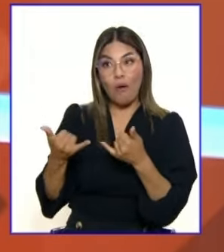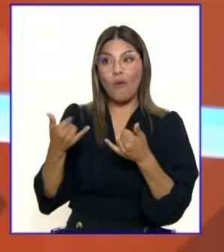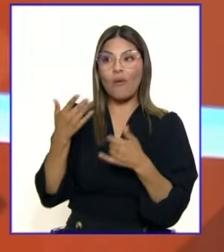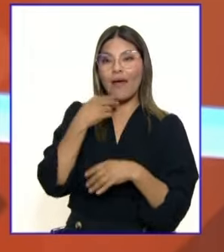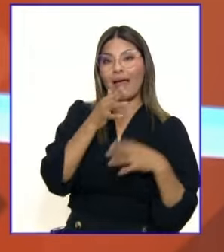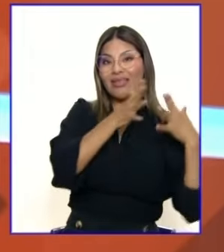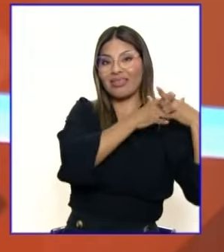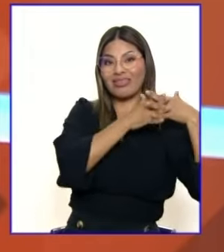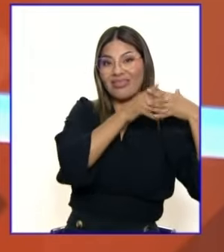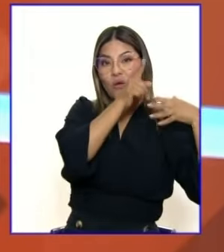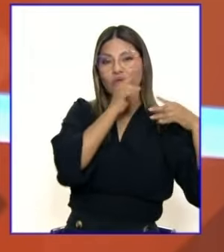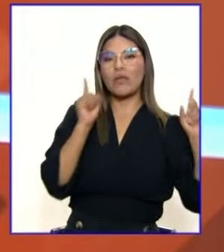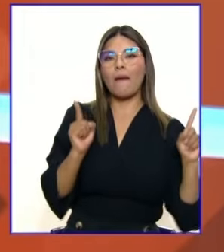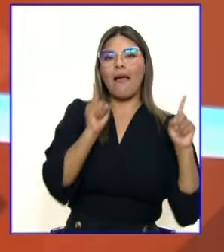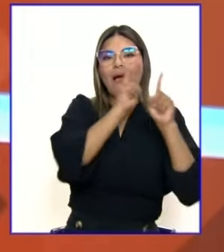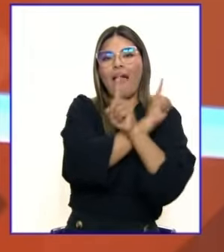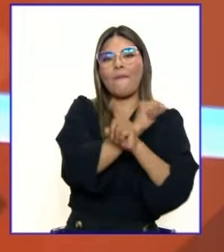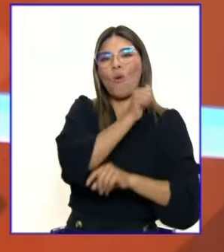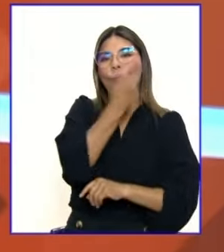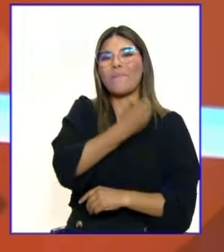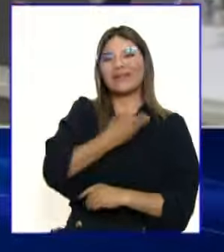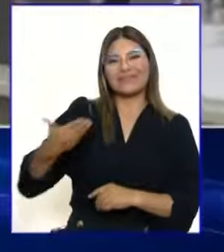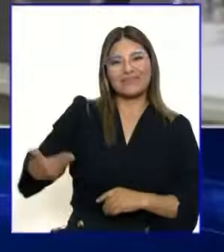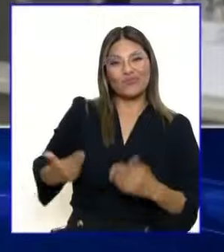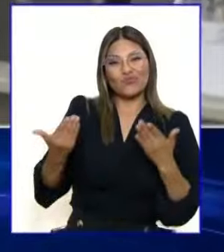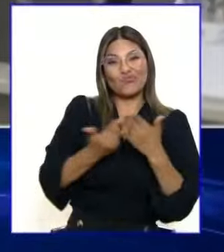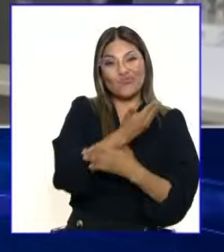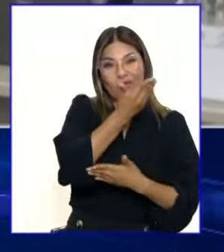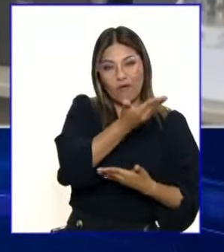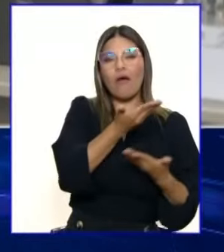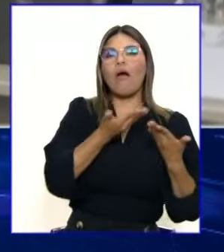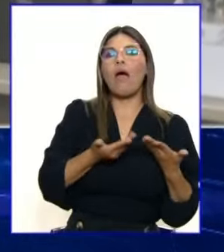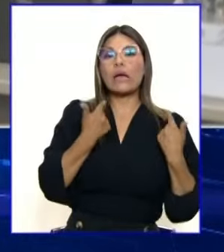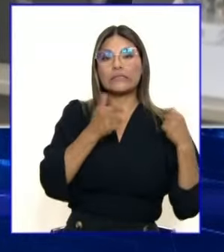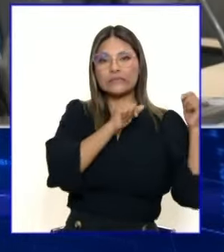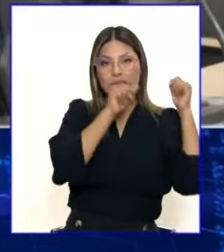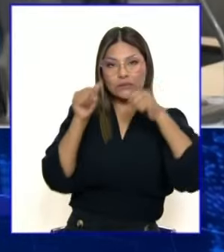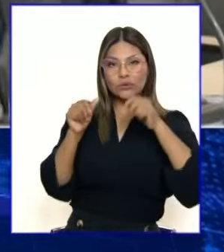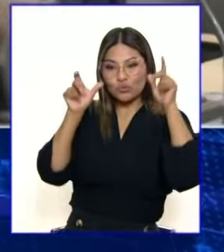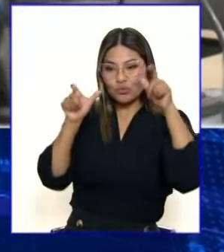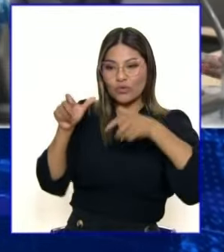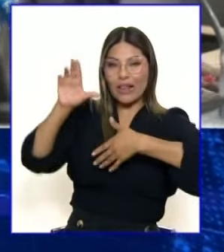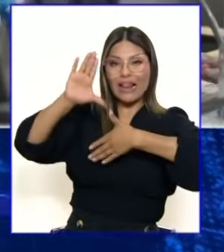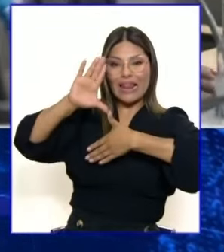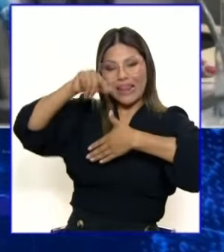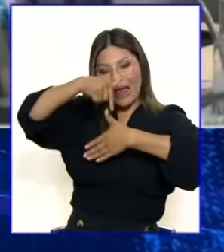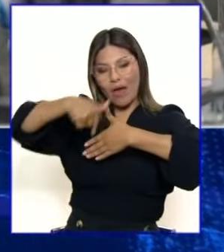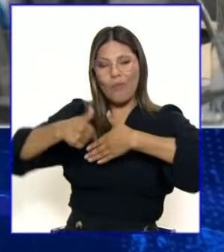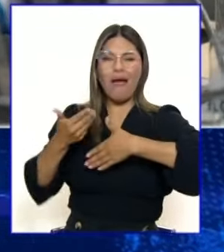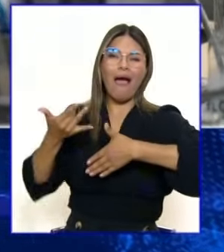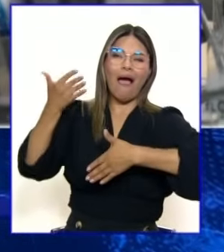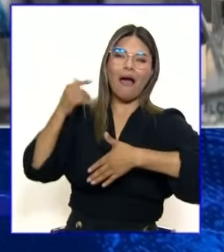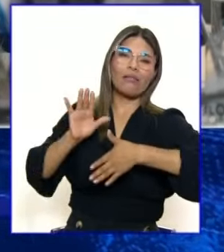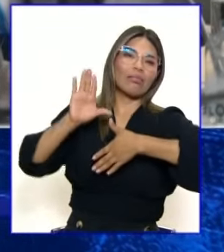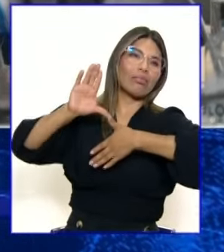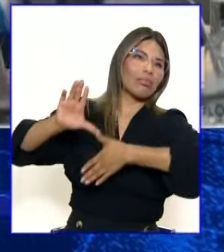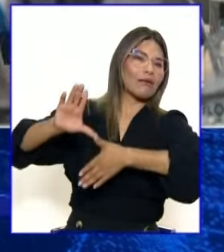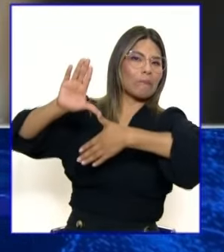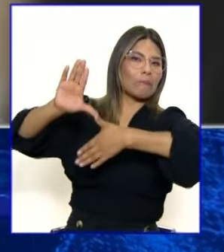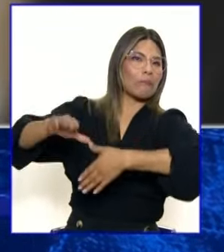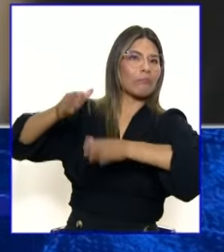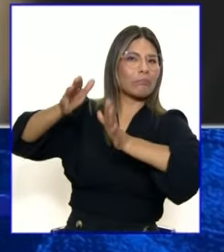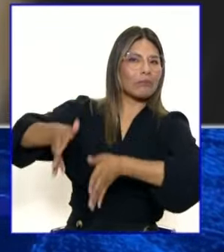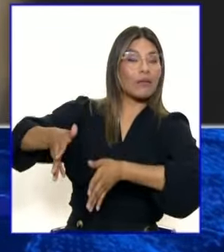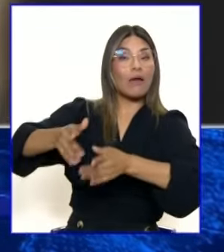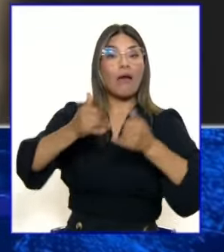Estados Unidos, van a mirar un poco más con mayor atención a Latinoamérica, que ha sido de alguna forma dejada de lado. Y China obviamente